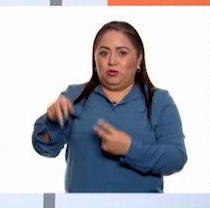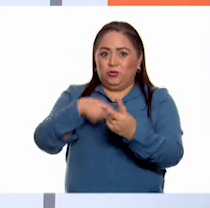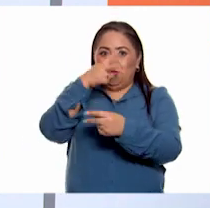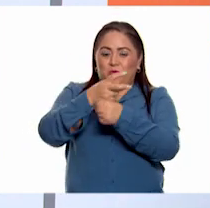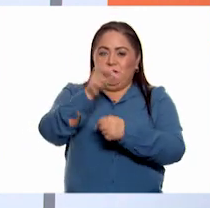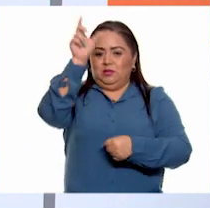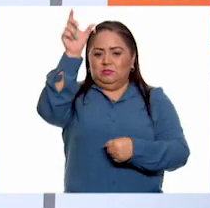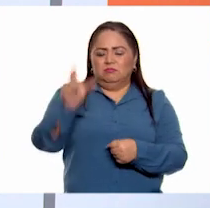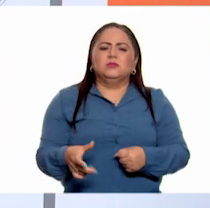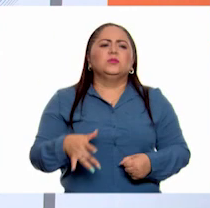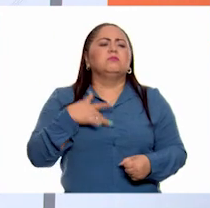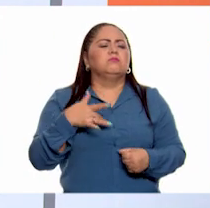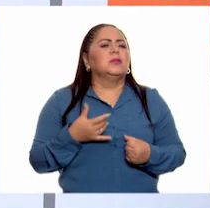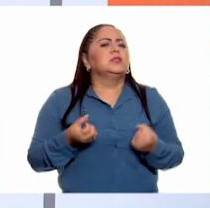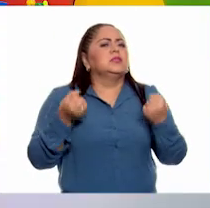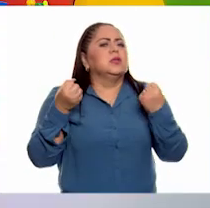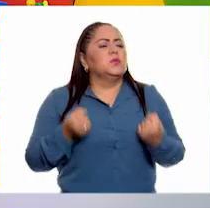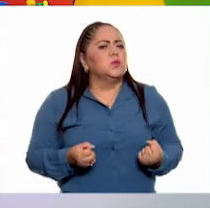da seguridad.